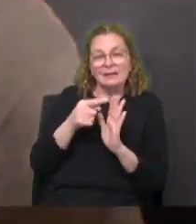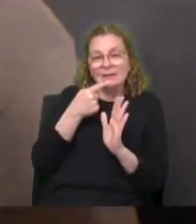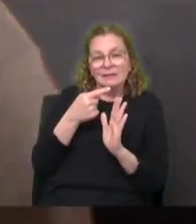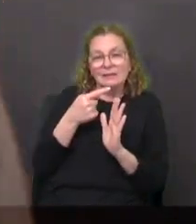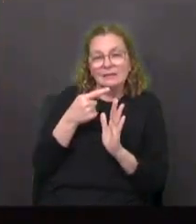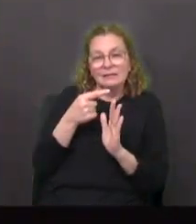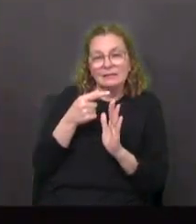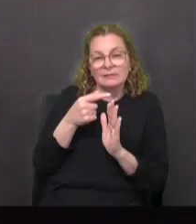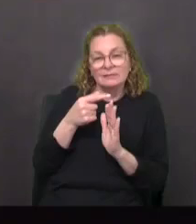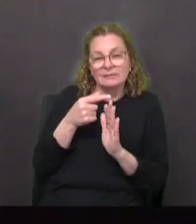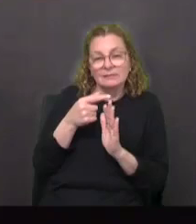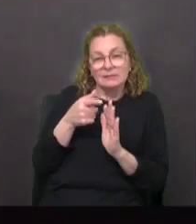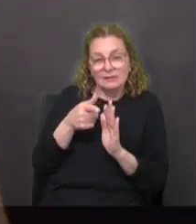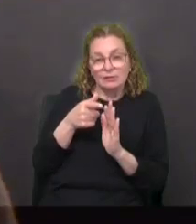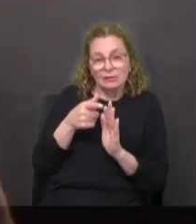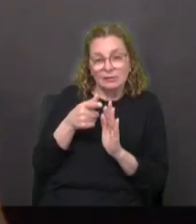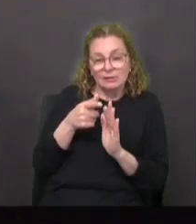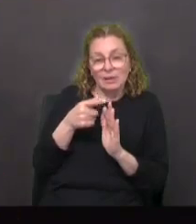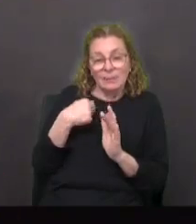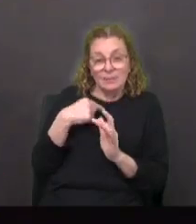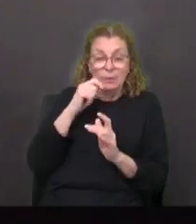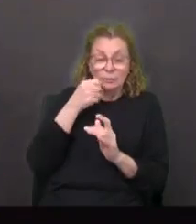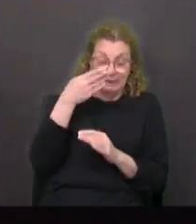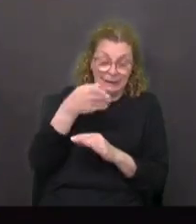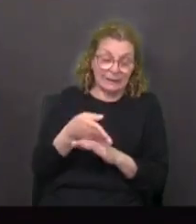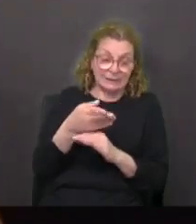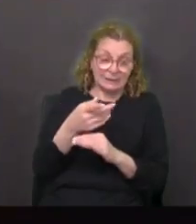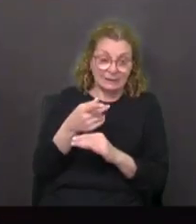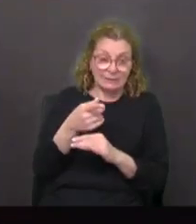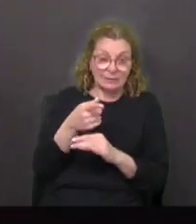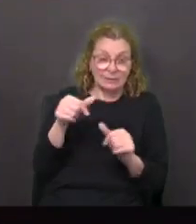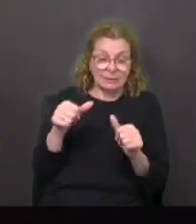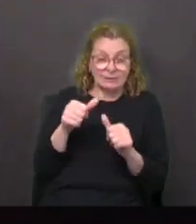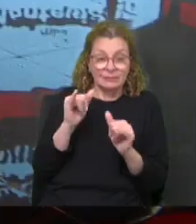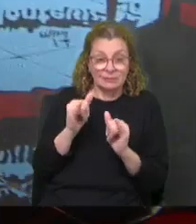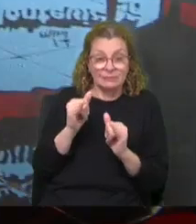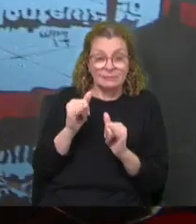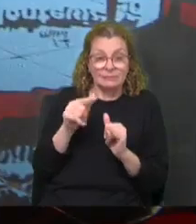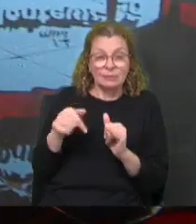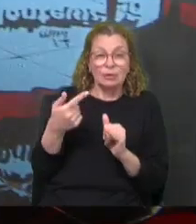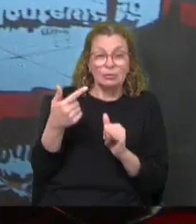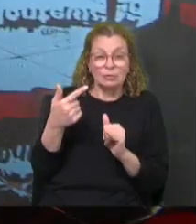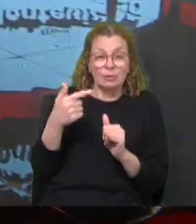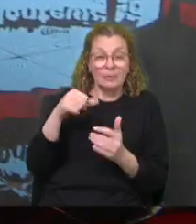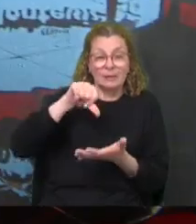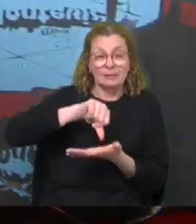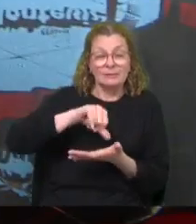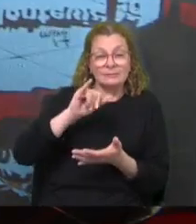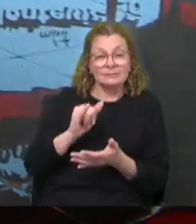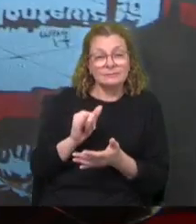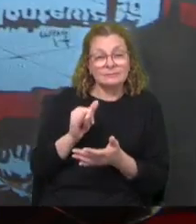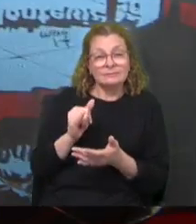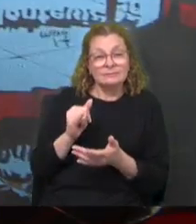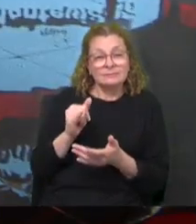repente, a mí me gustaría participar en lo que están haciendo. Decís está gente del extranjero. Claro, gente del extranjero.